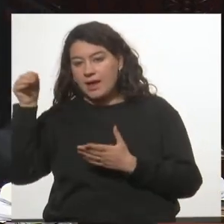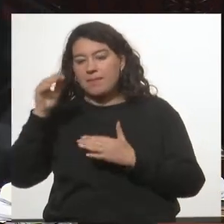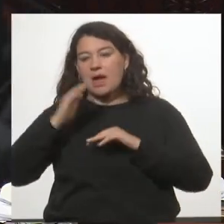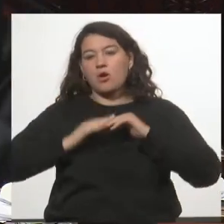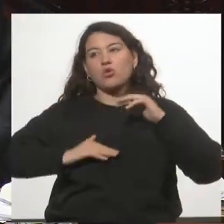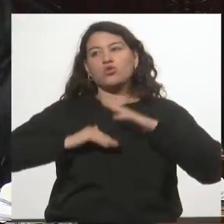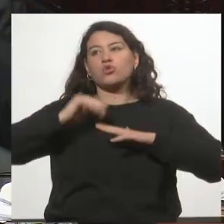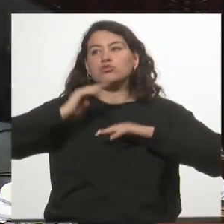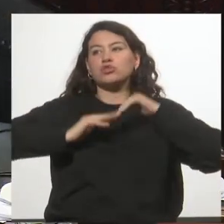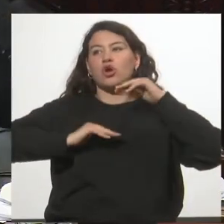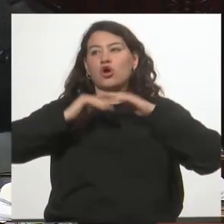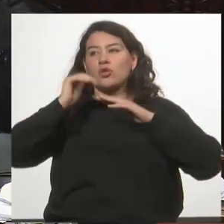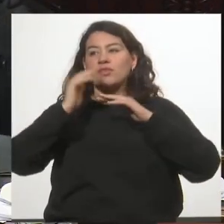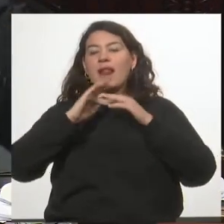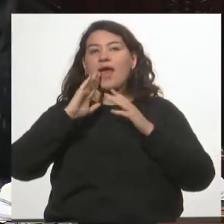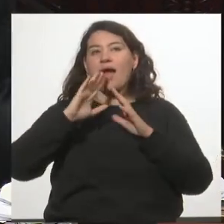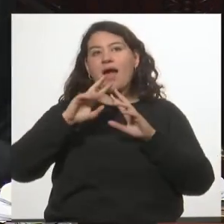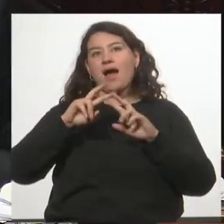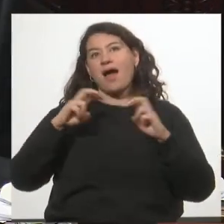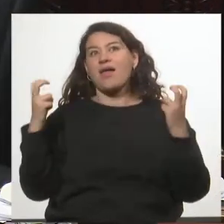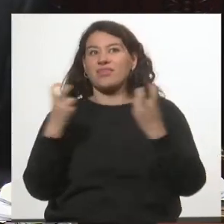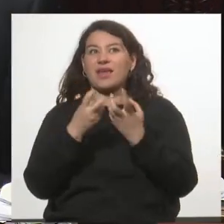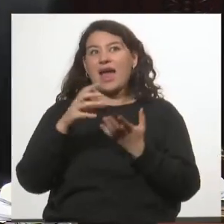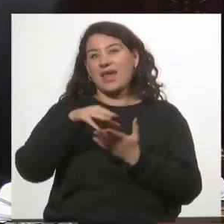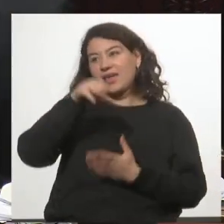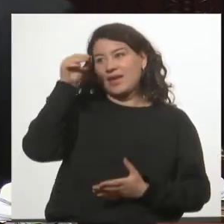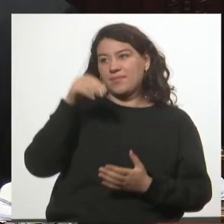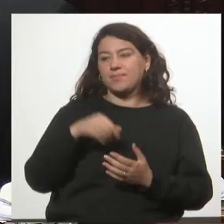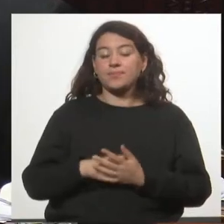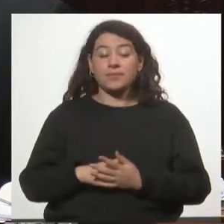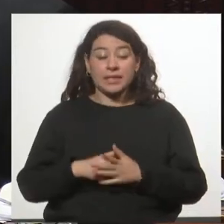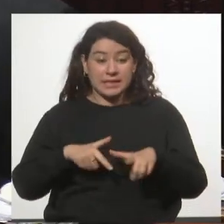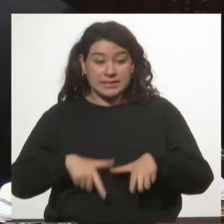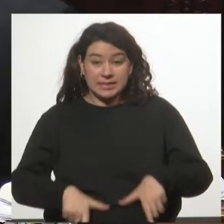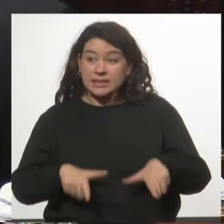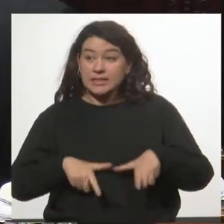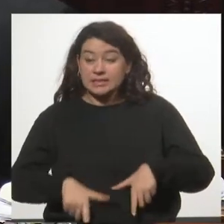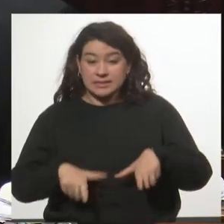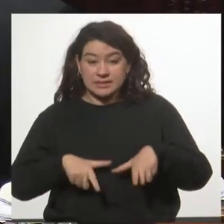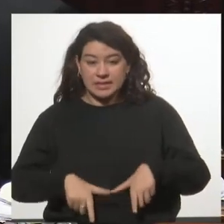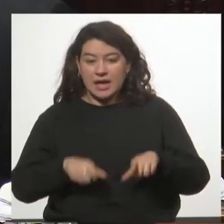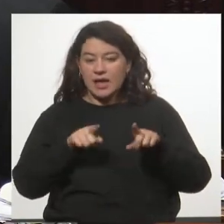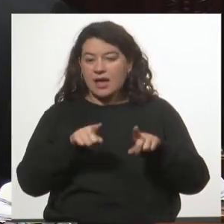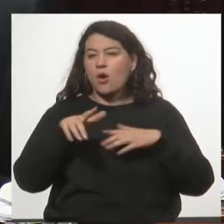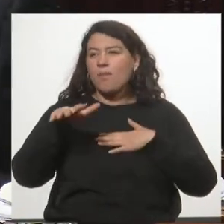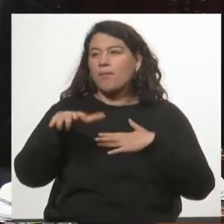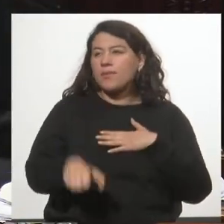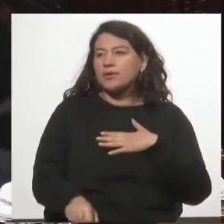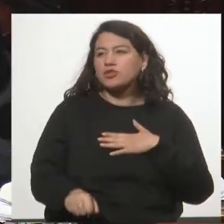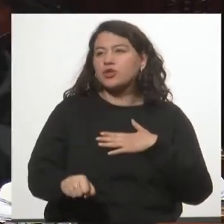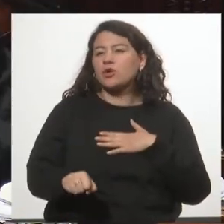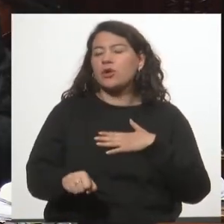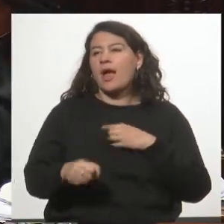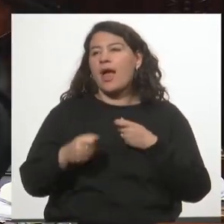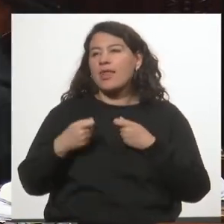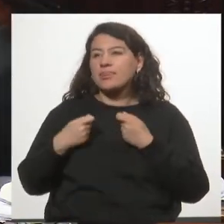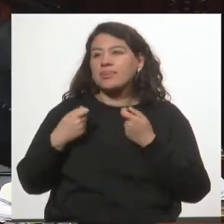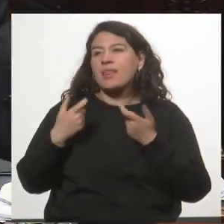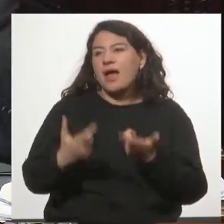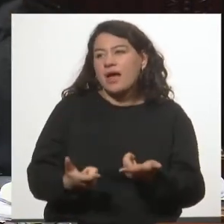construcción delante de la arena la intendencia se comprometió a entregar